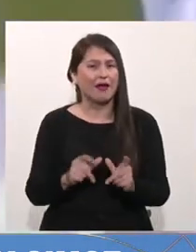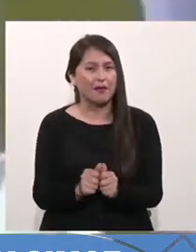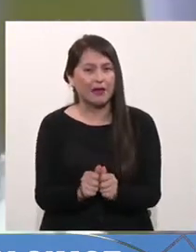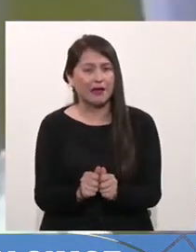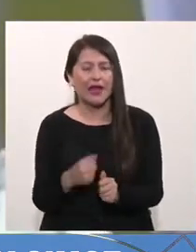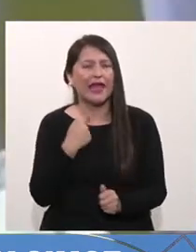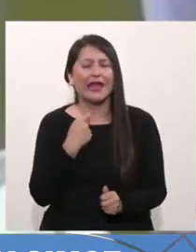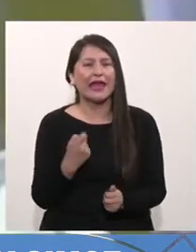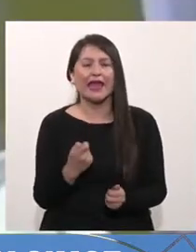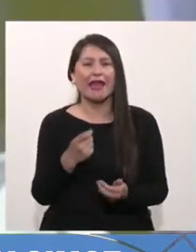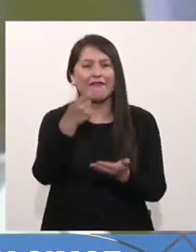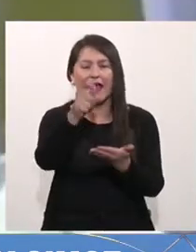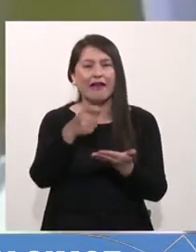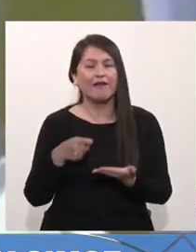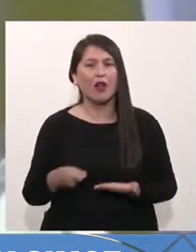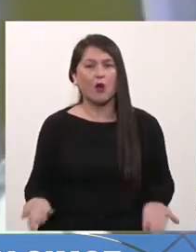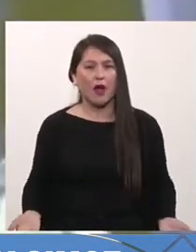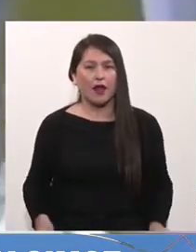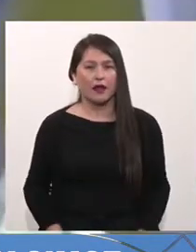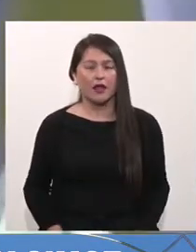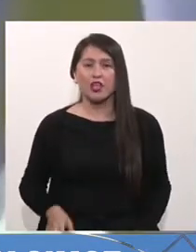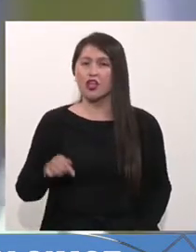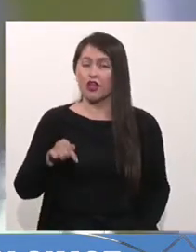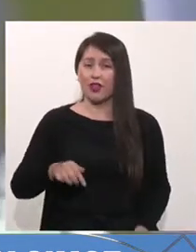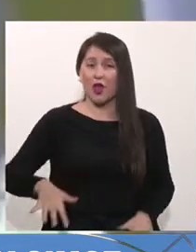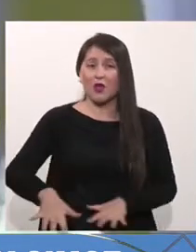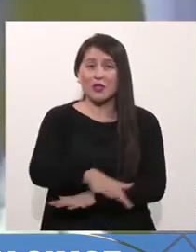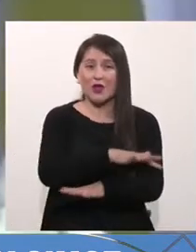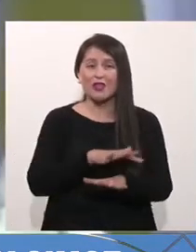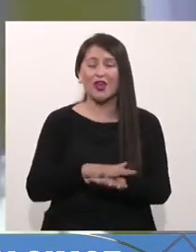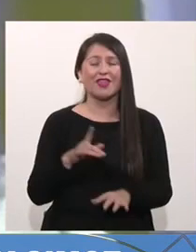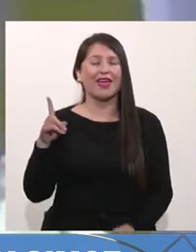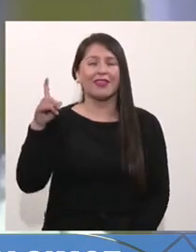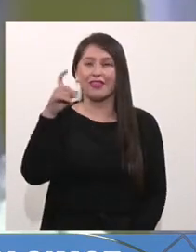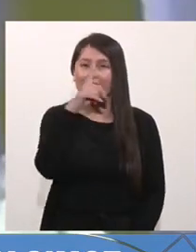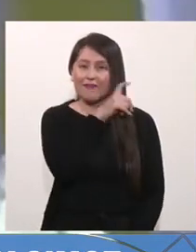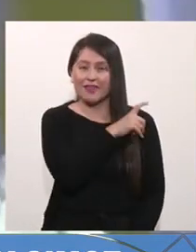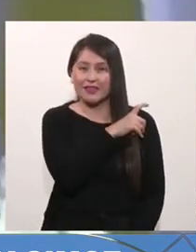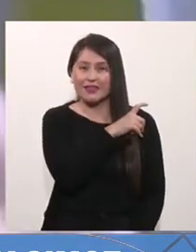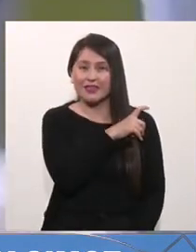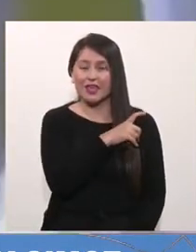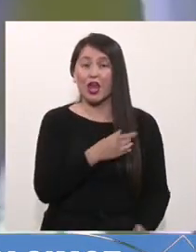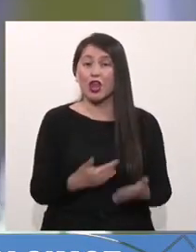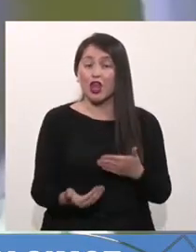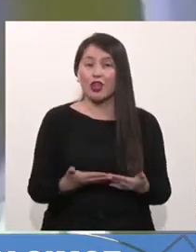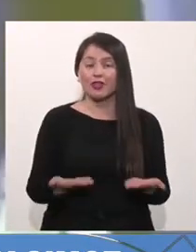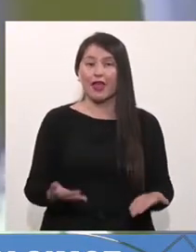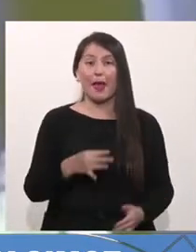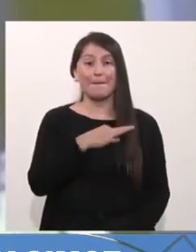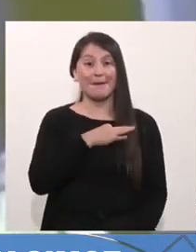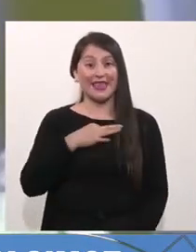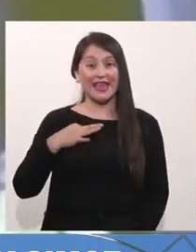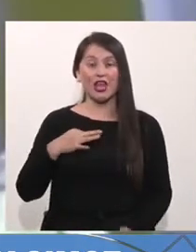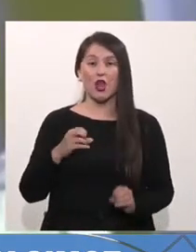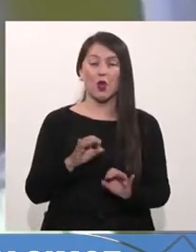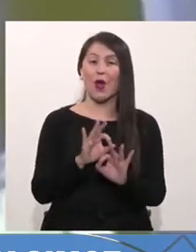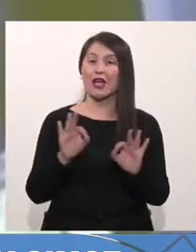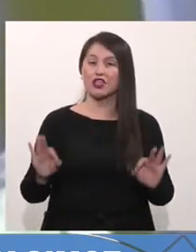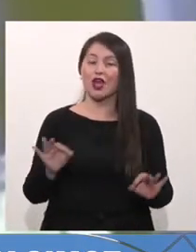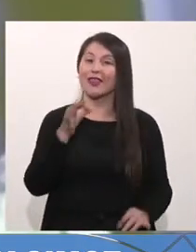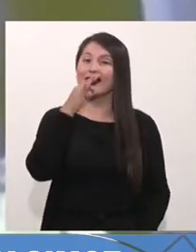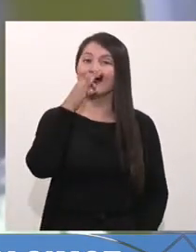Si hoy día estamos en una situación que es extremadamente compleja en donde el propio Ministerio de Educación ha